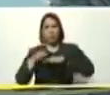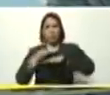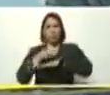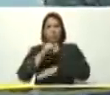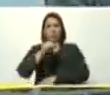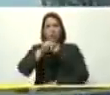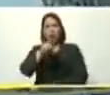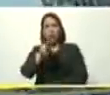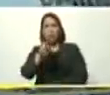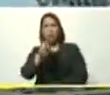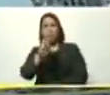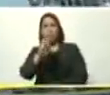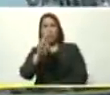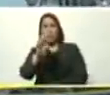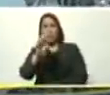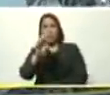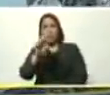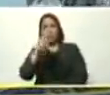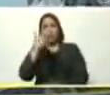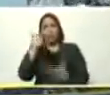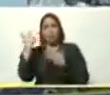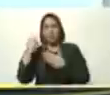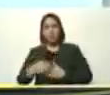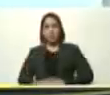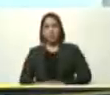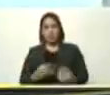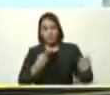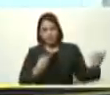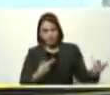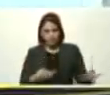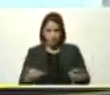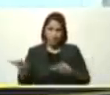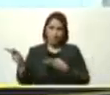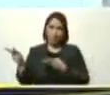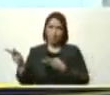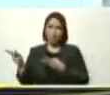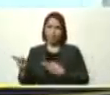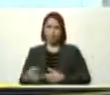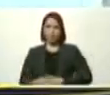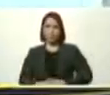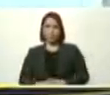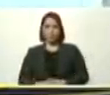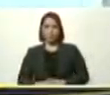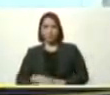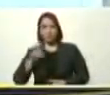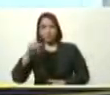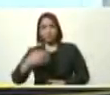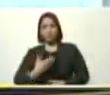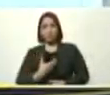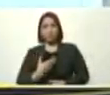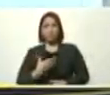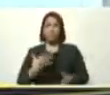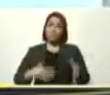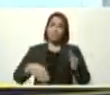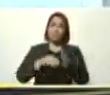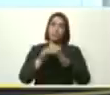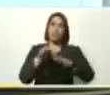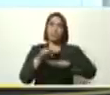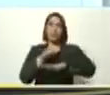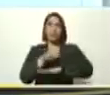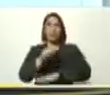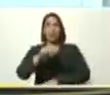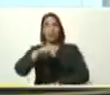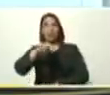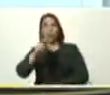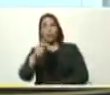Atures. Bienvenido, Yamilet. El alcalde reelecto del municipio